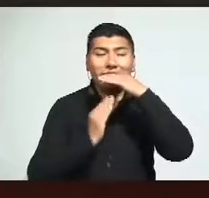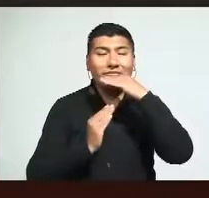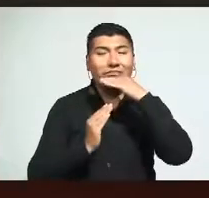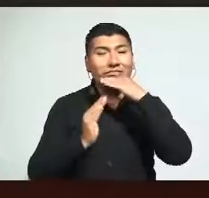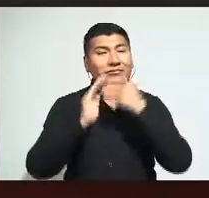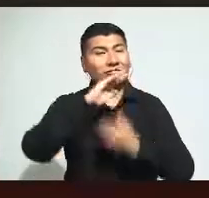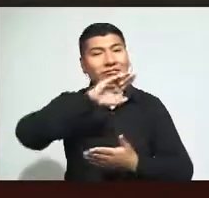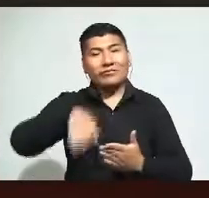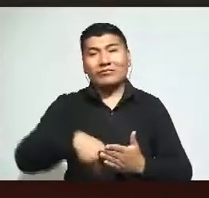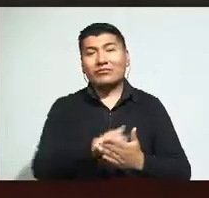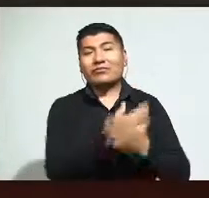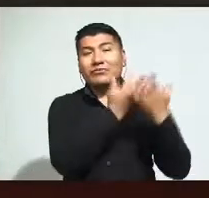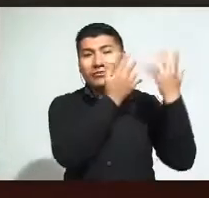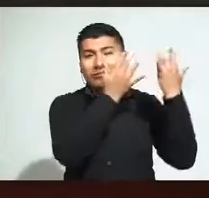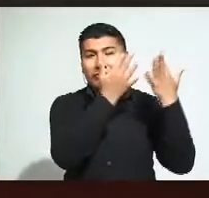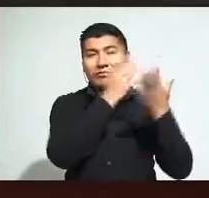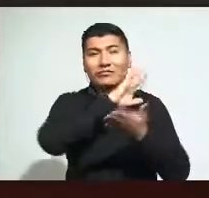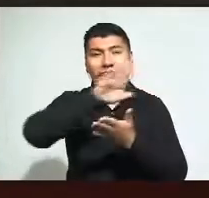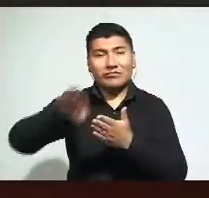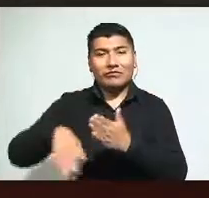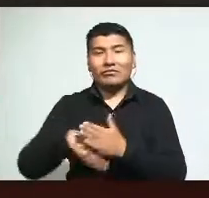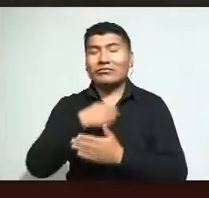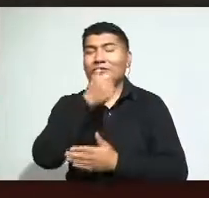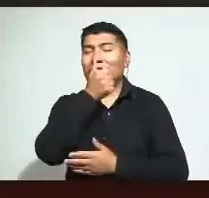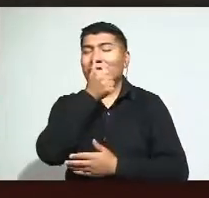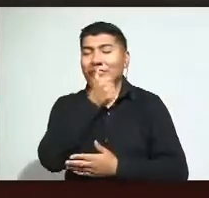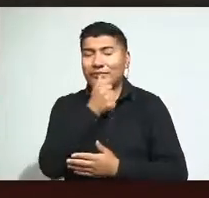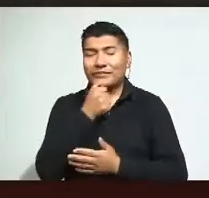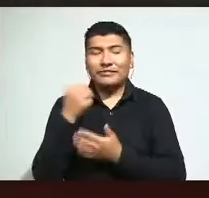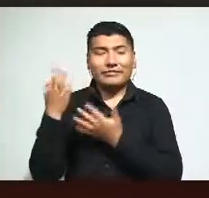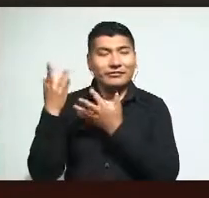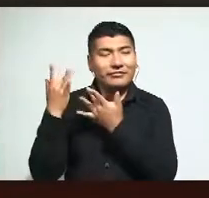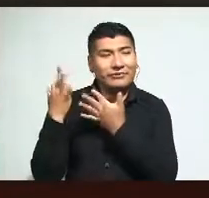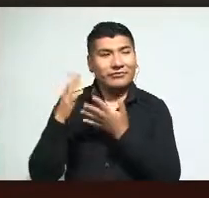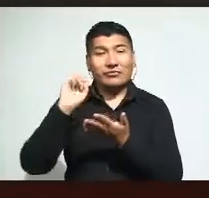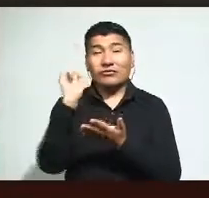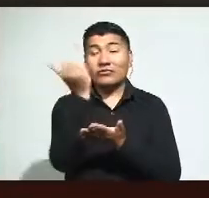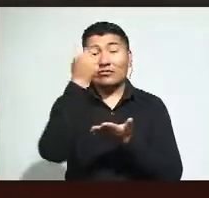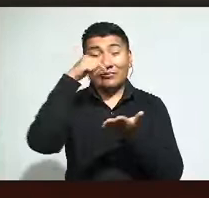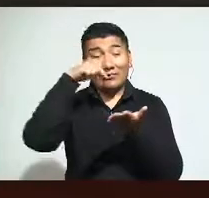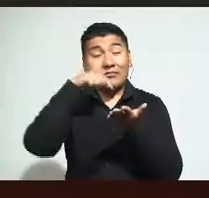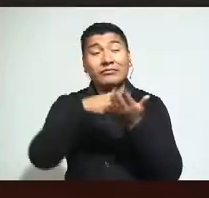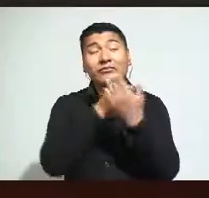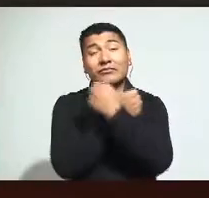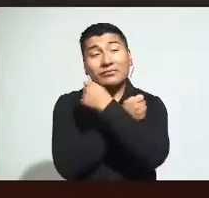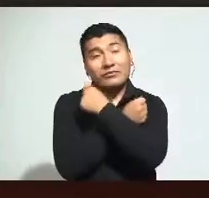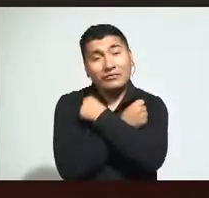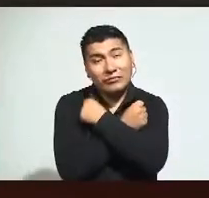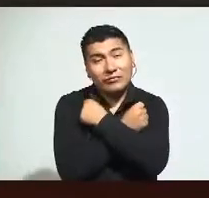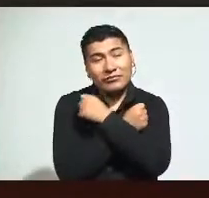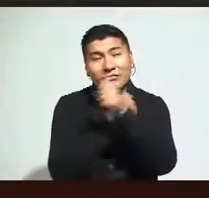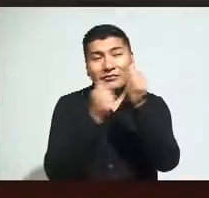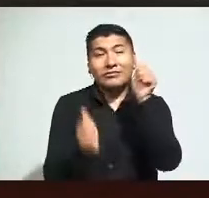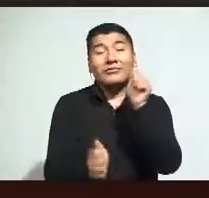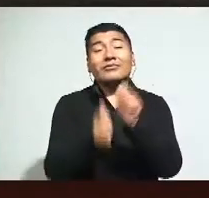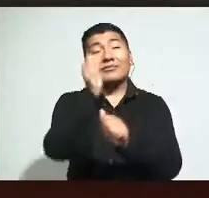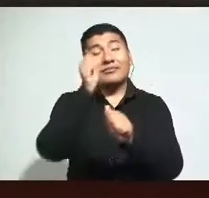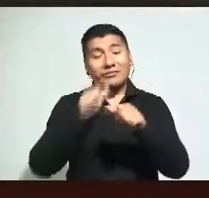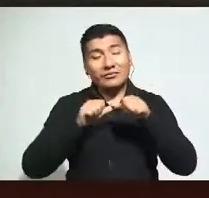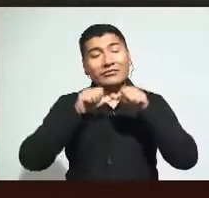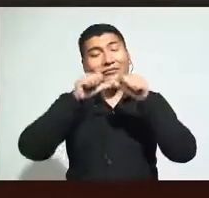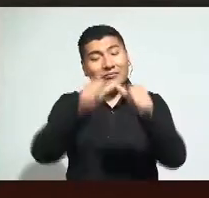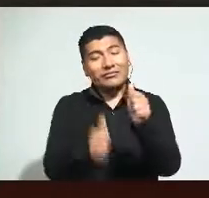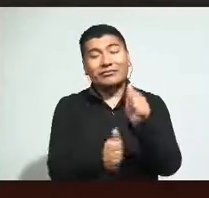espera todo lo soporta solo este amor ha vencido y sigue